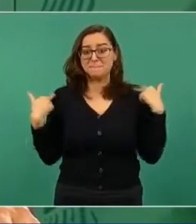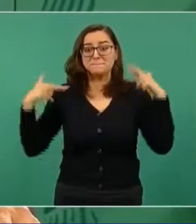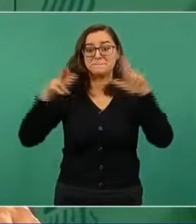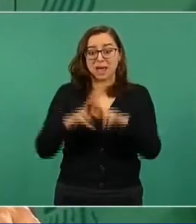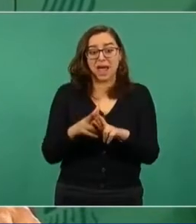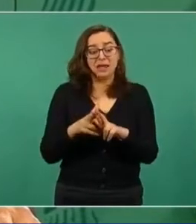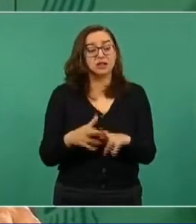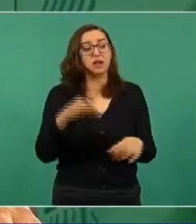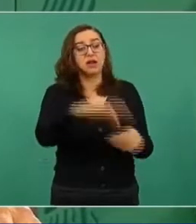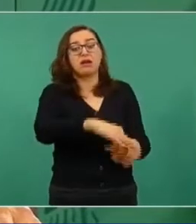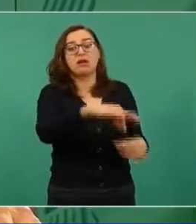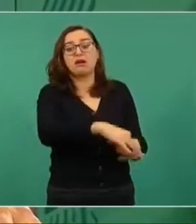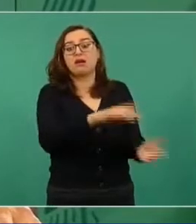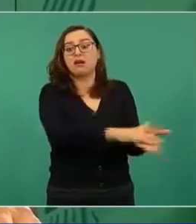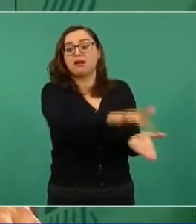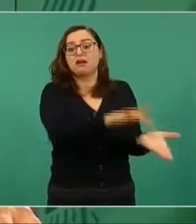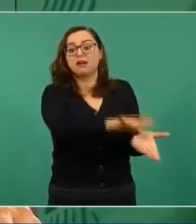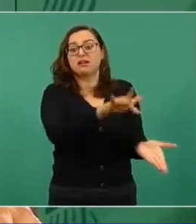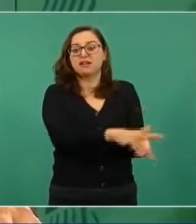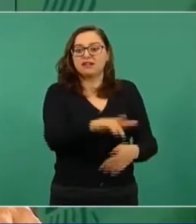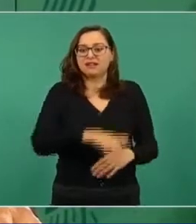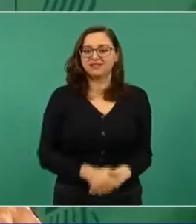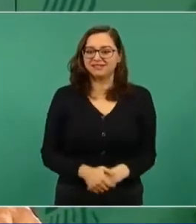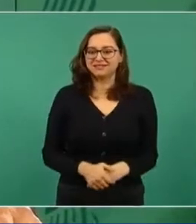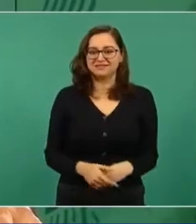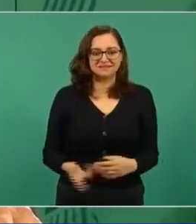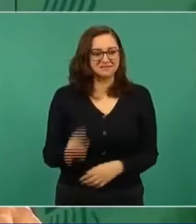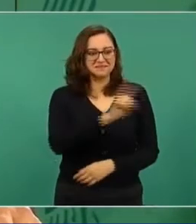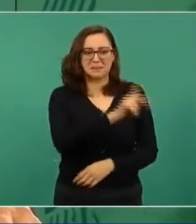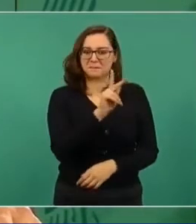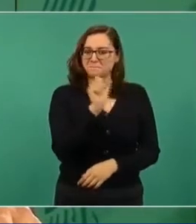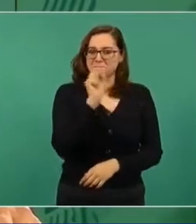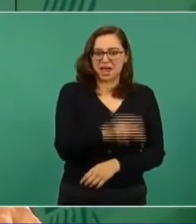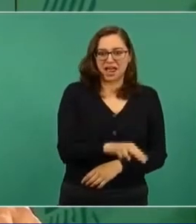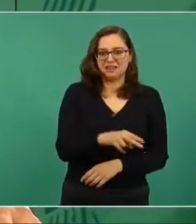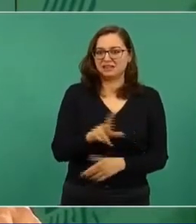cuando el PAN siempre se opuso a la educación pública.